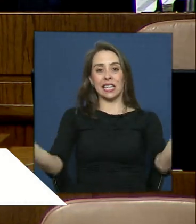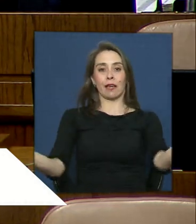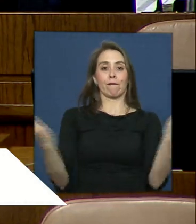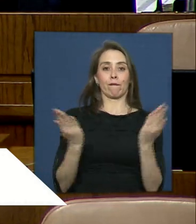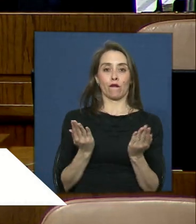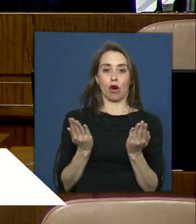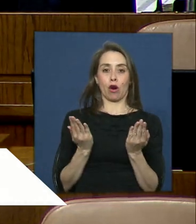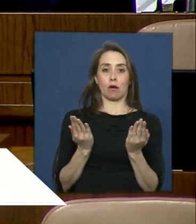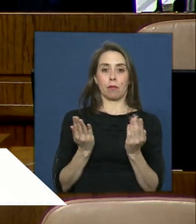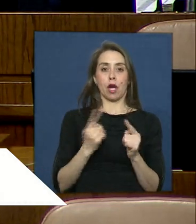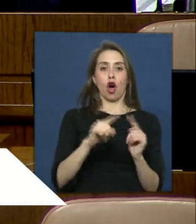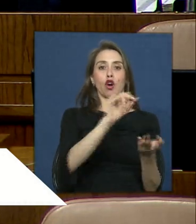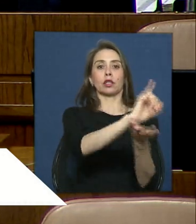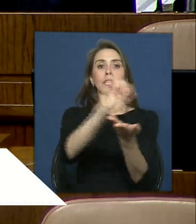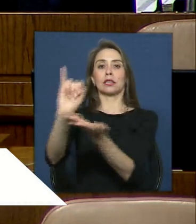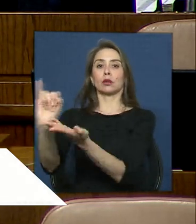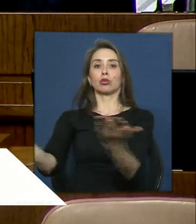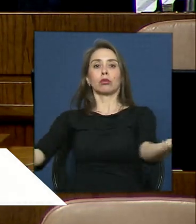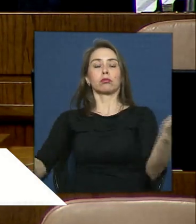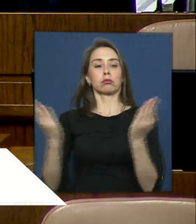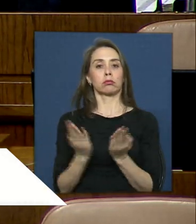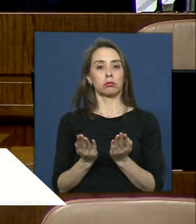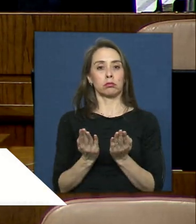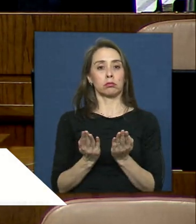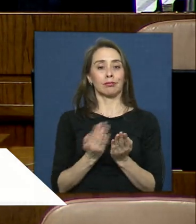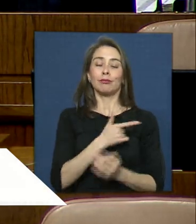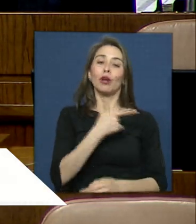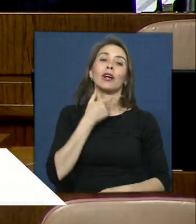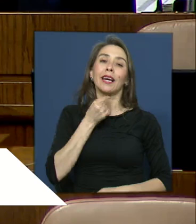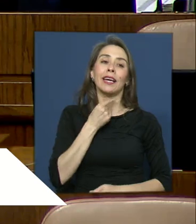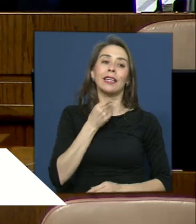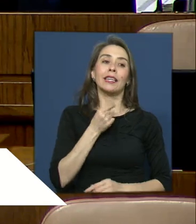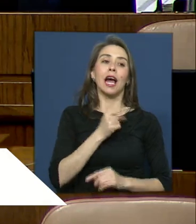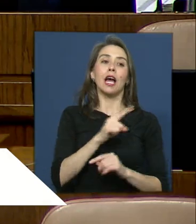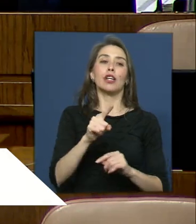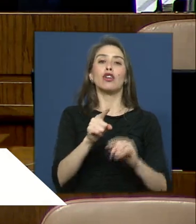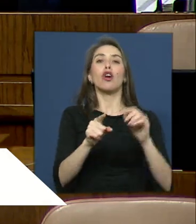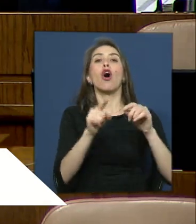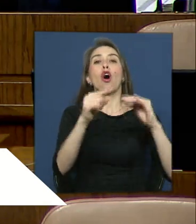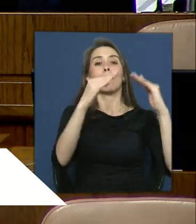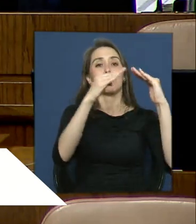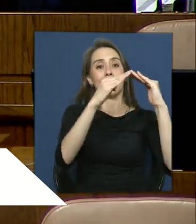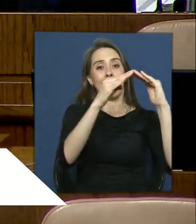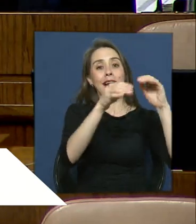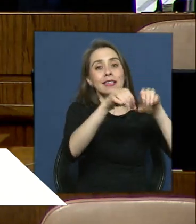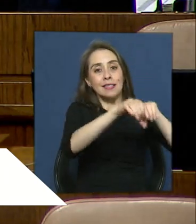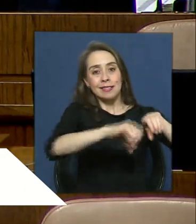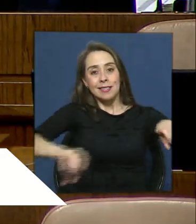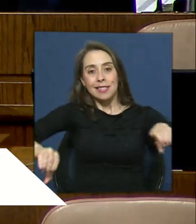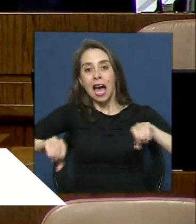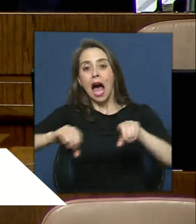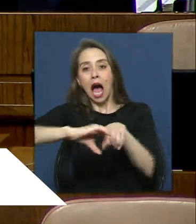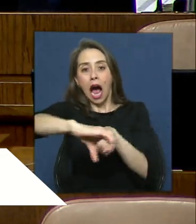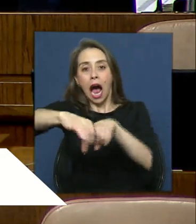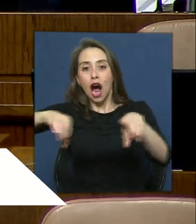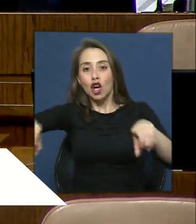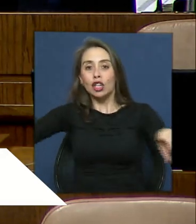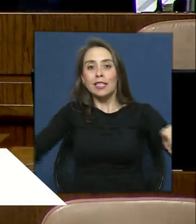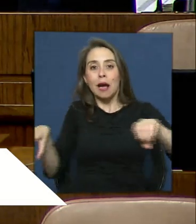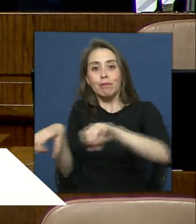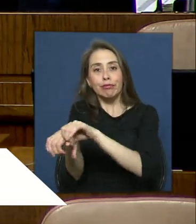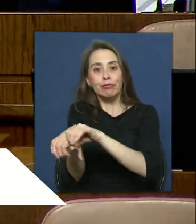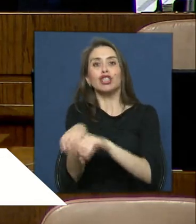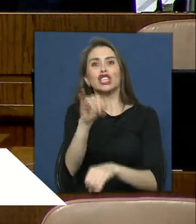emanados de otros organismos con la abierta intención de evitar la conexión del alcantarillado en una localidad que sí lo tiene y que hoy día